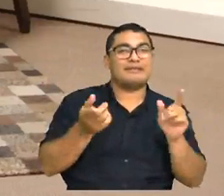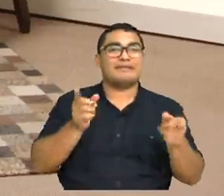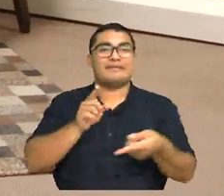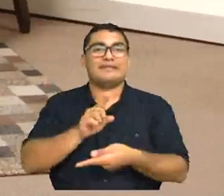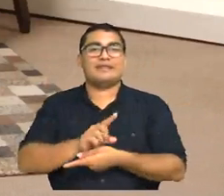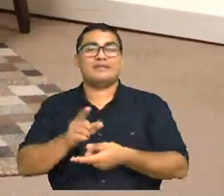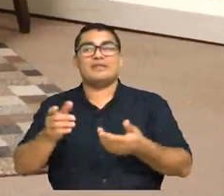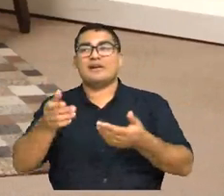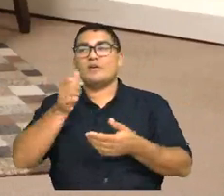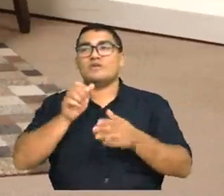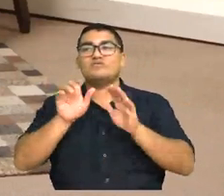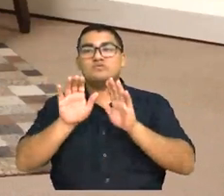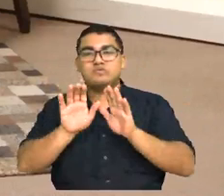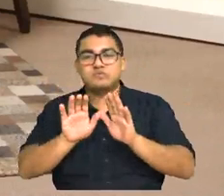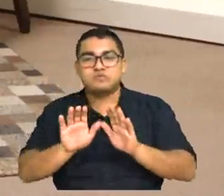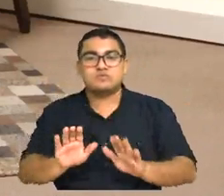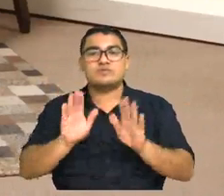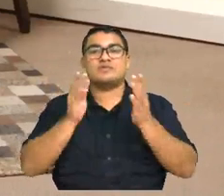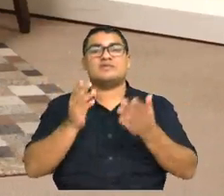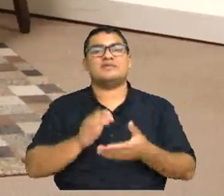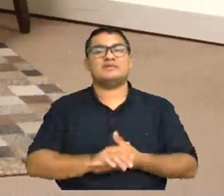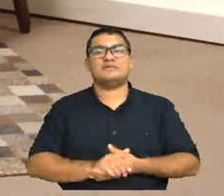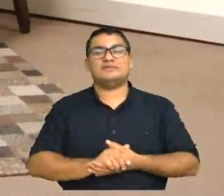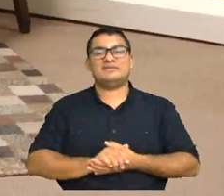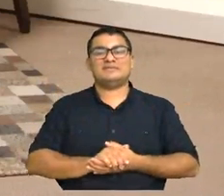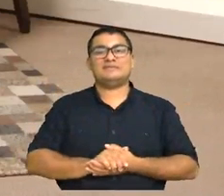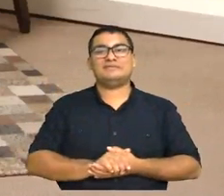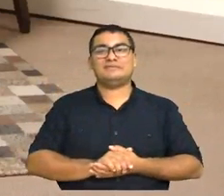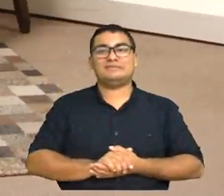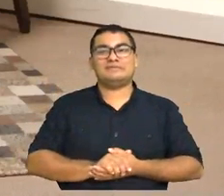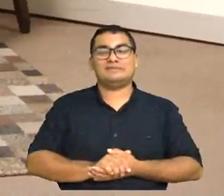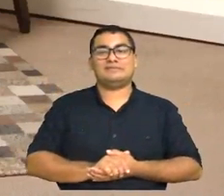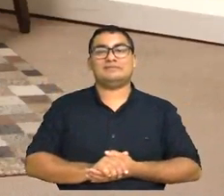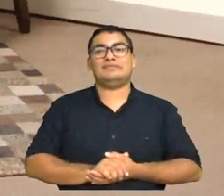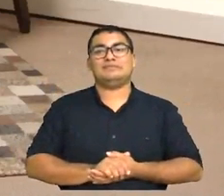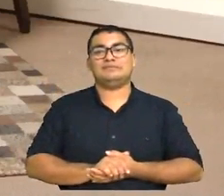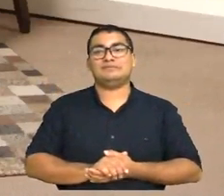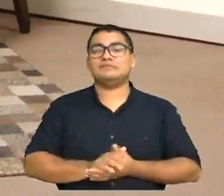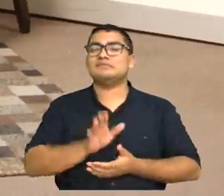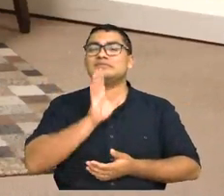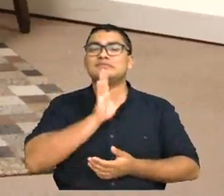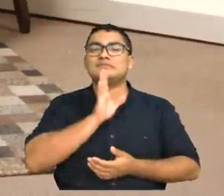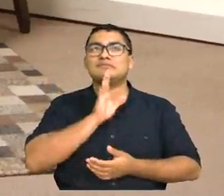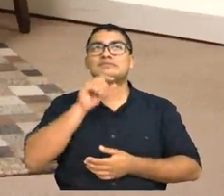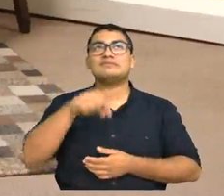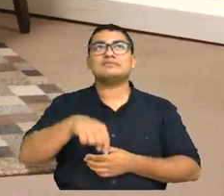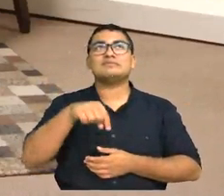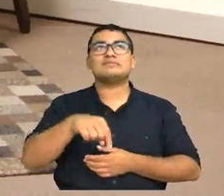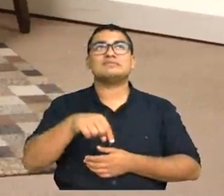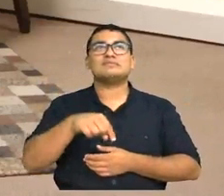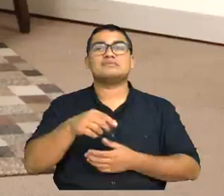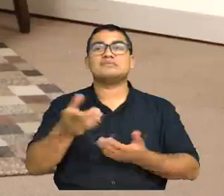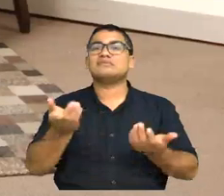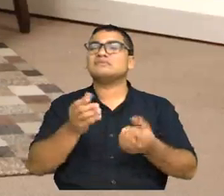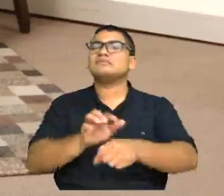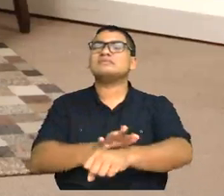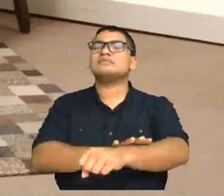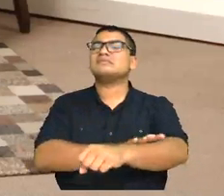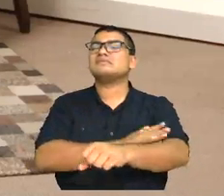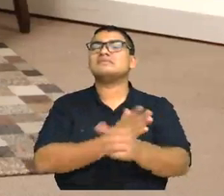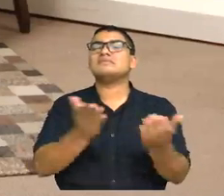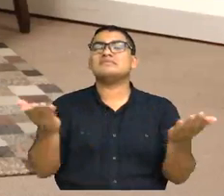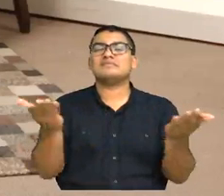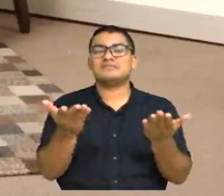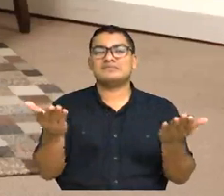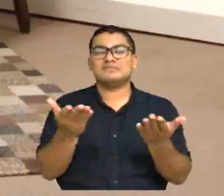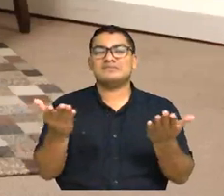calor es disminuir la temperatura paulatinamente. Ahora, hablemos de los síntomas, muy importante. ¿Cuál es el primer síntoma,